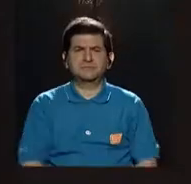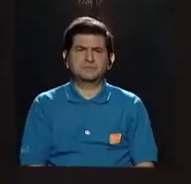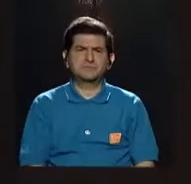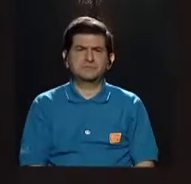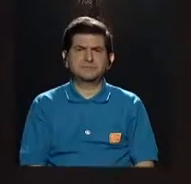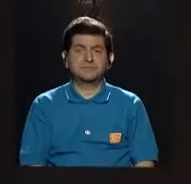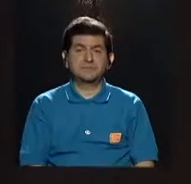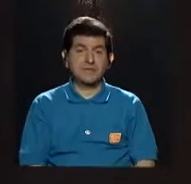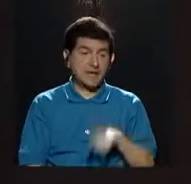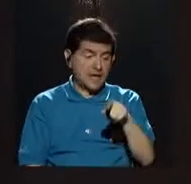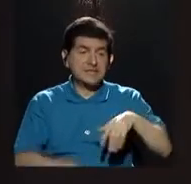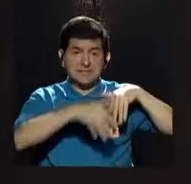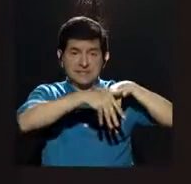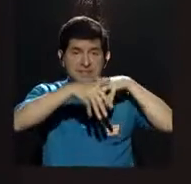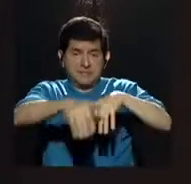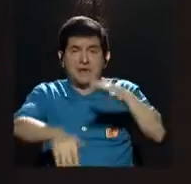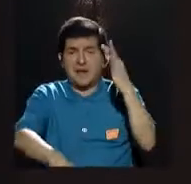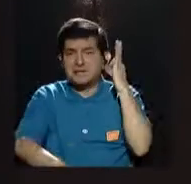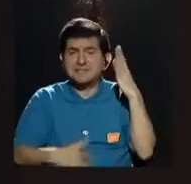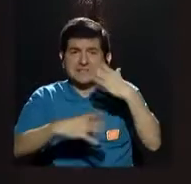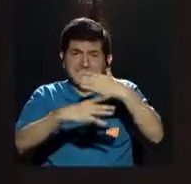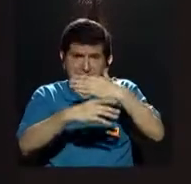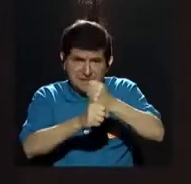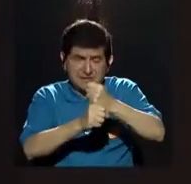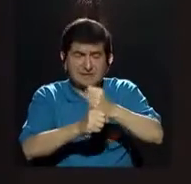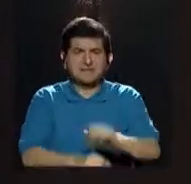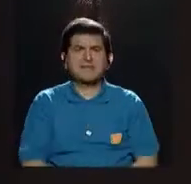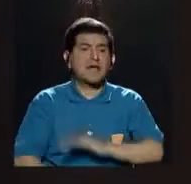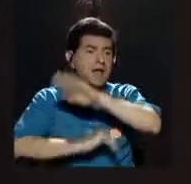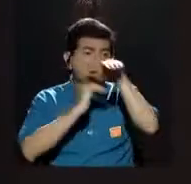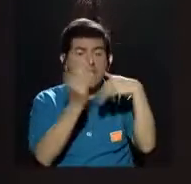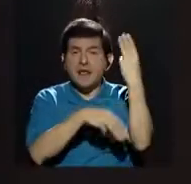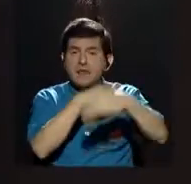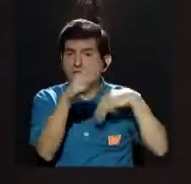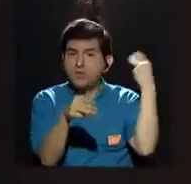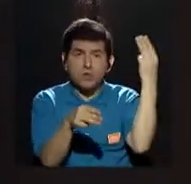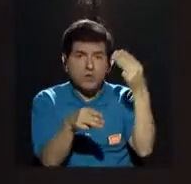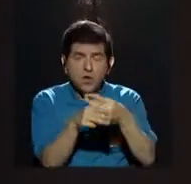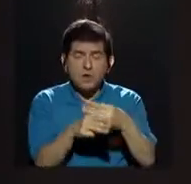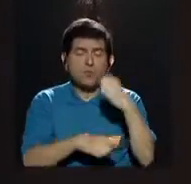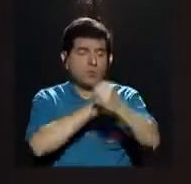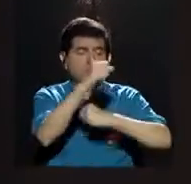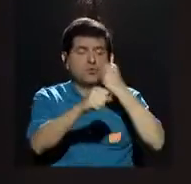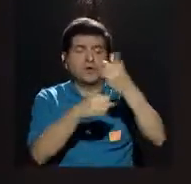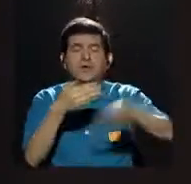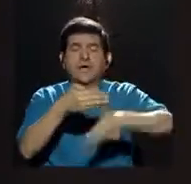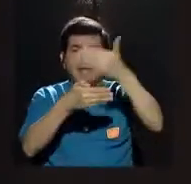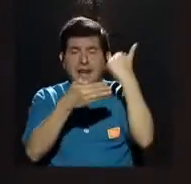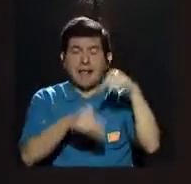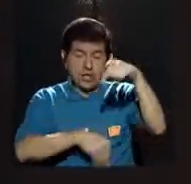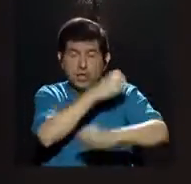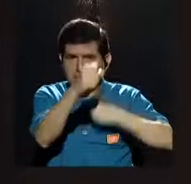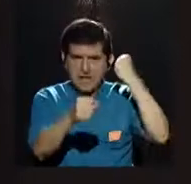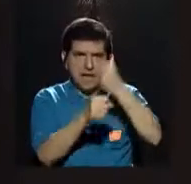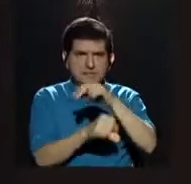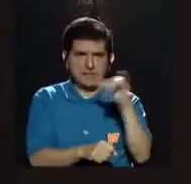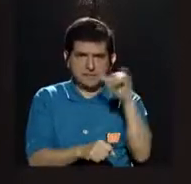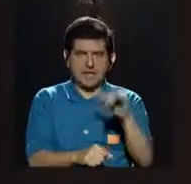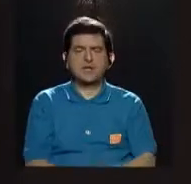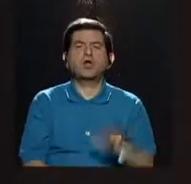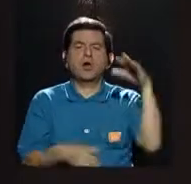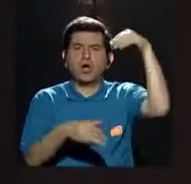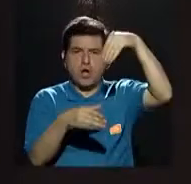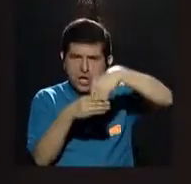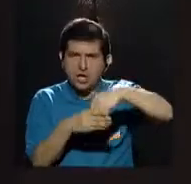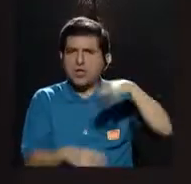Las marchas de las mujeres se realizaron en todo el mundo el año pasado y este año,